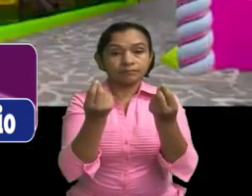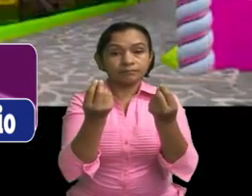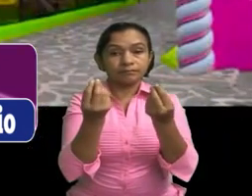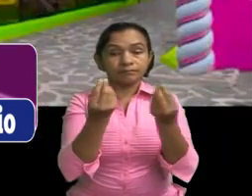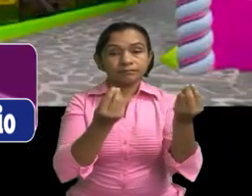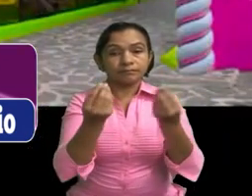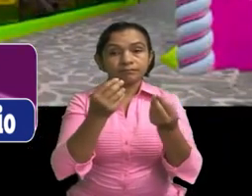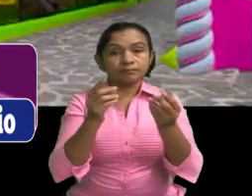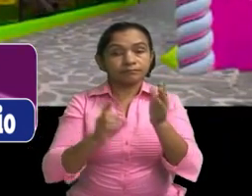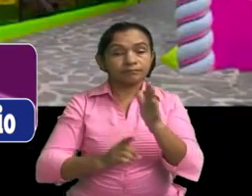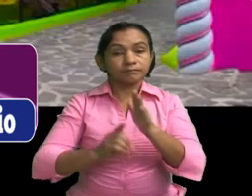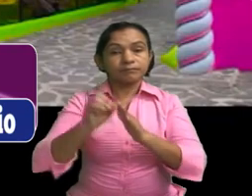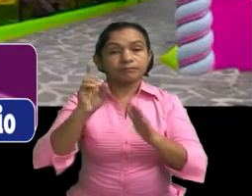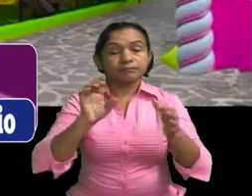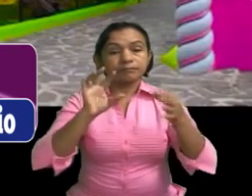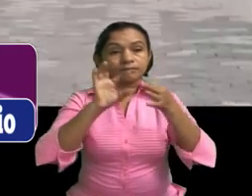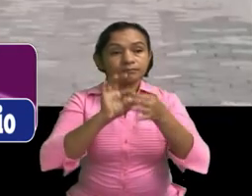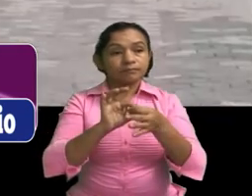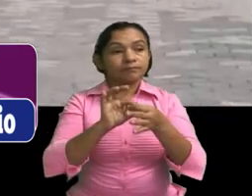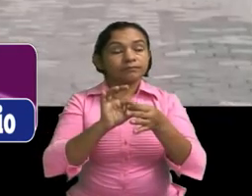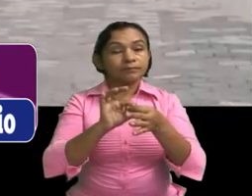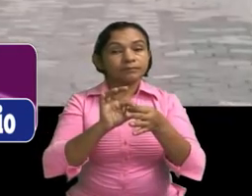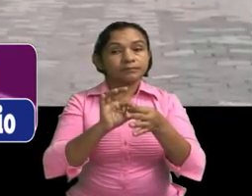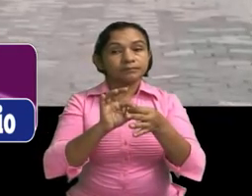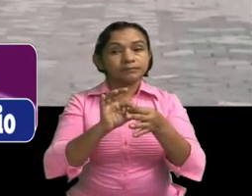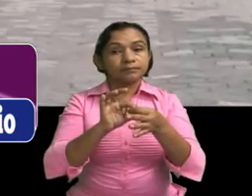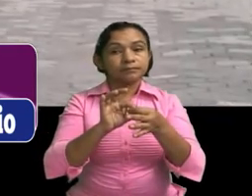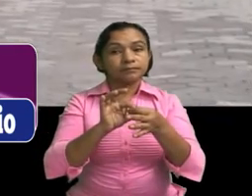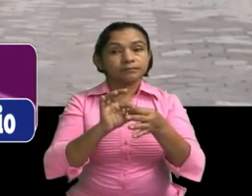se vienen desarrollando en conjunto de manera de que